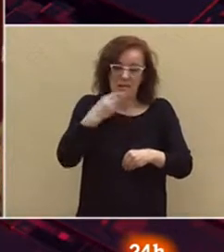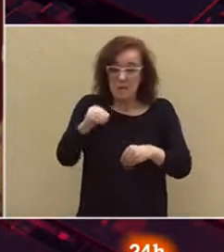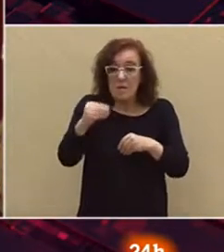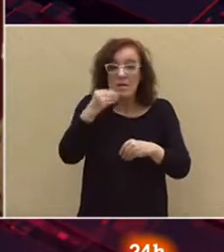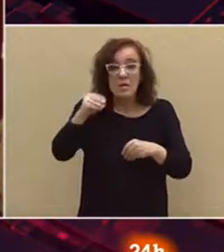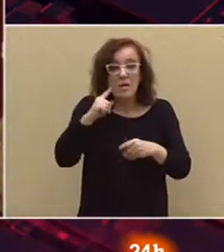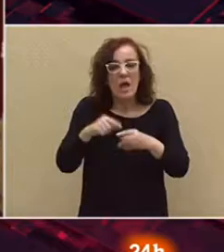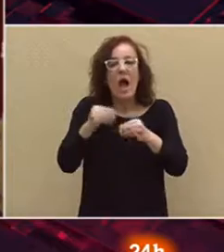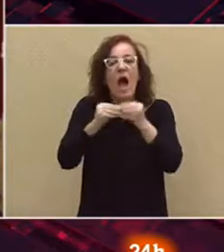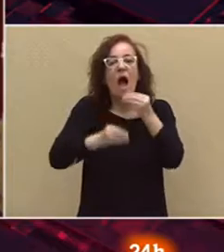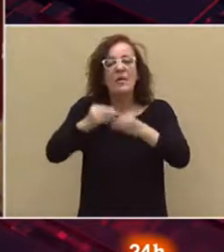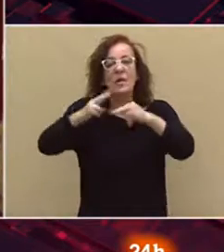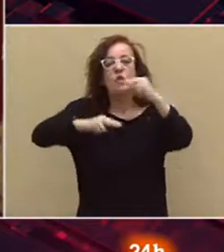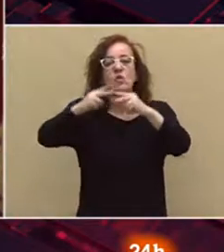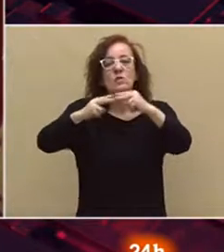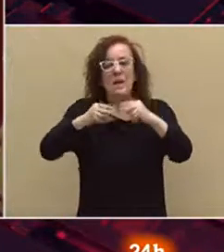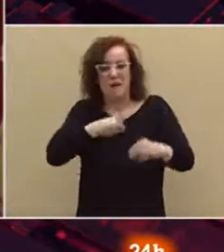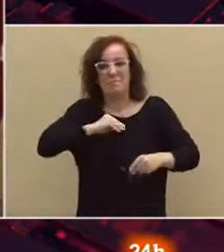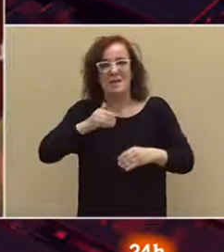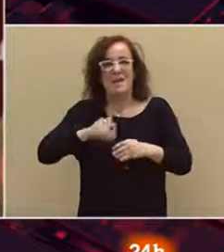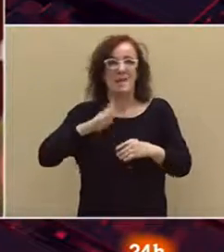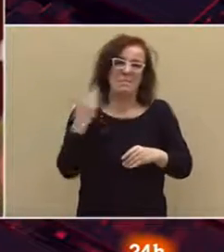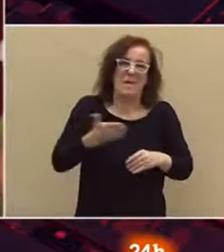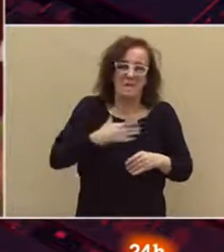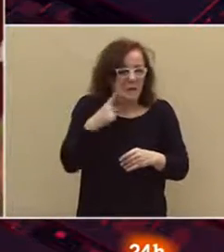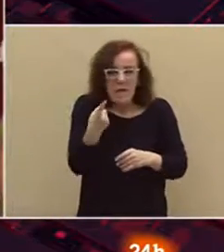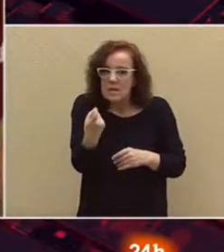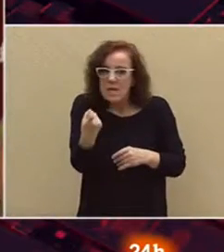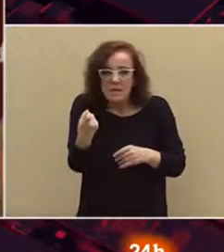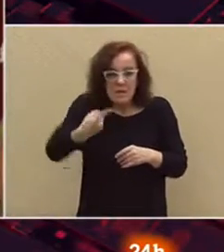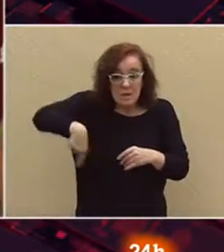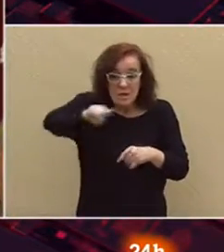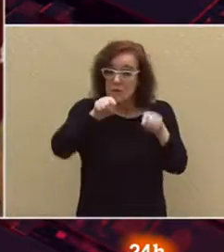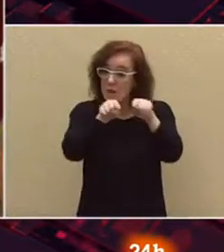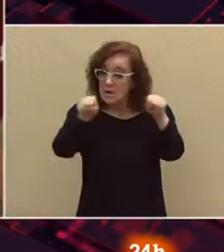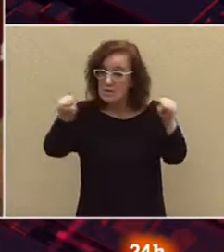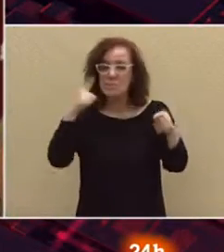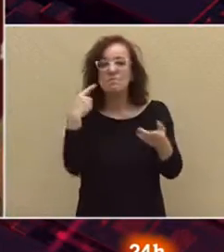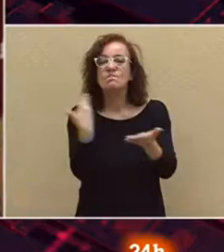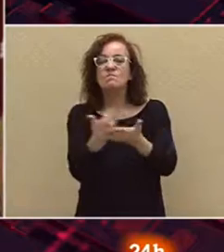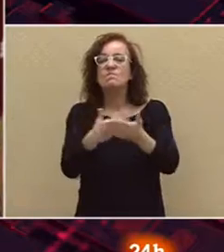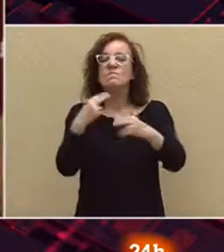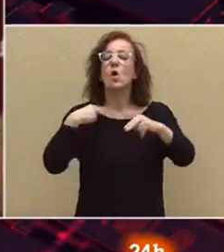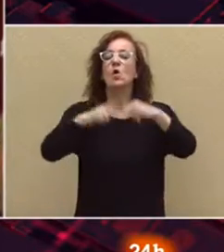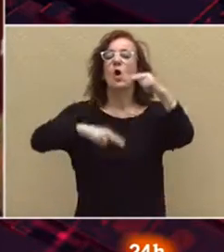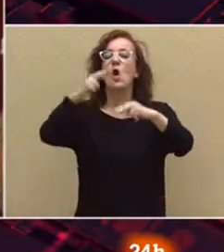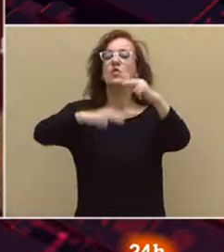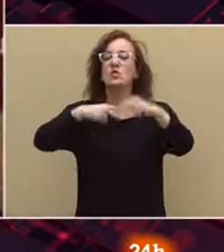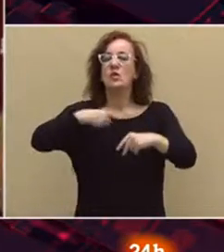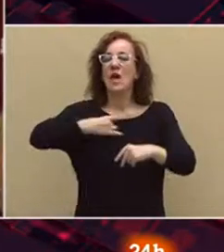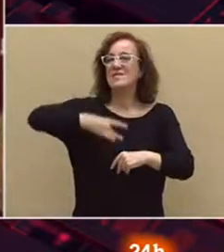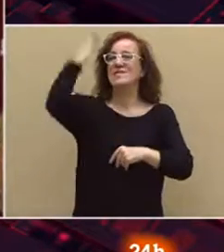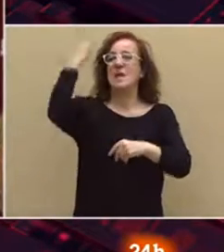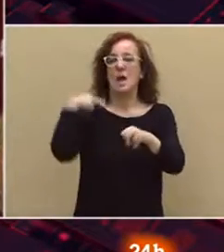la España del mañana. Es muy necesario que a ellos les mostremos el valor constructivo de ese ideal político, basado